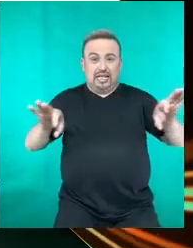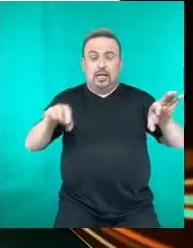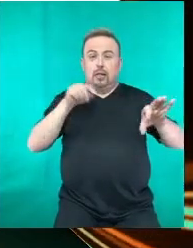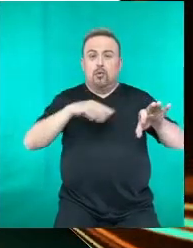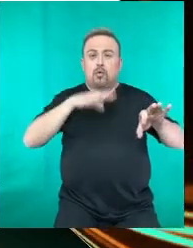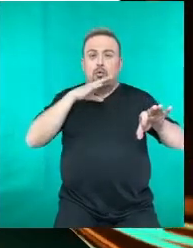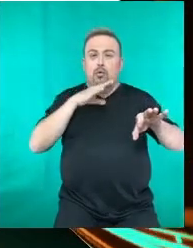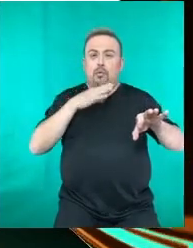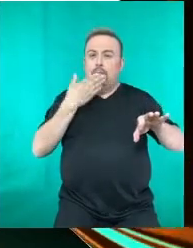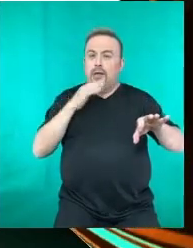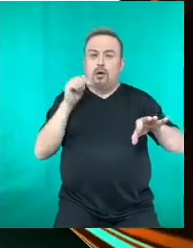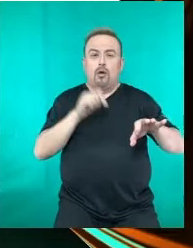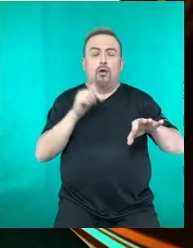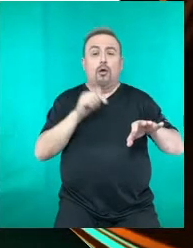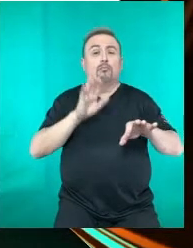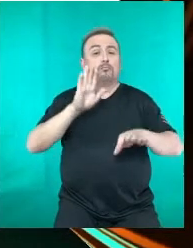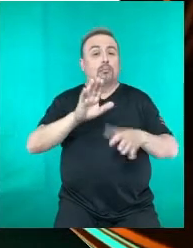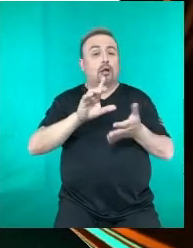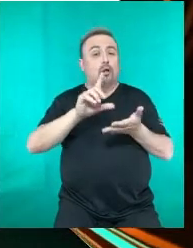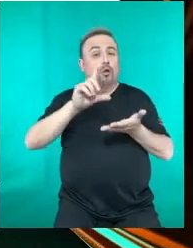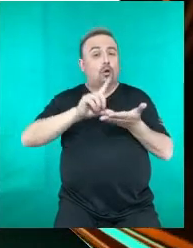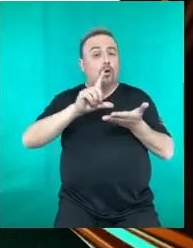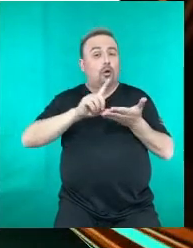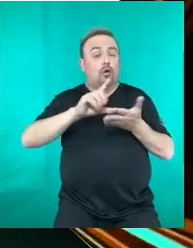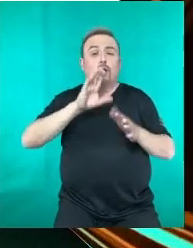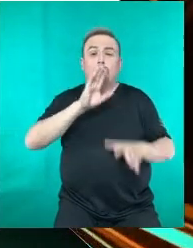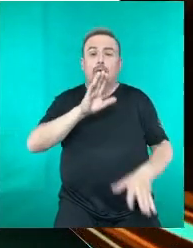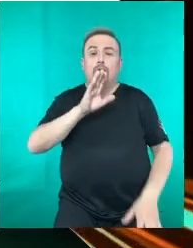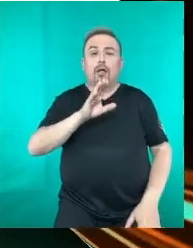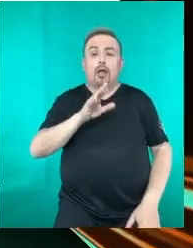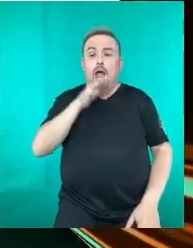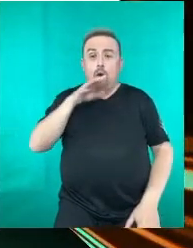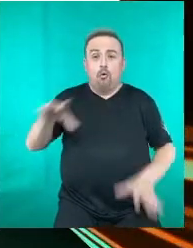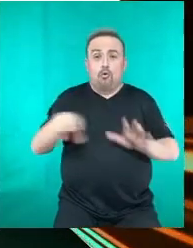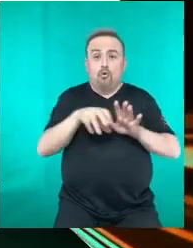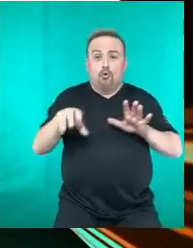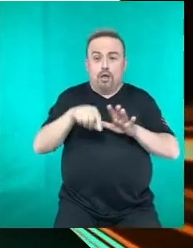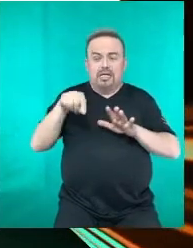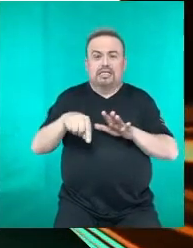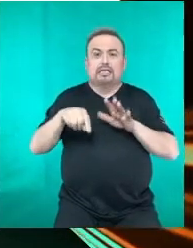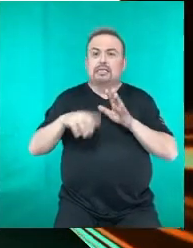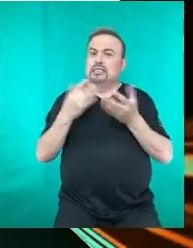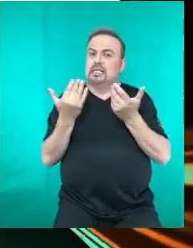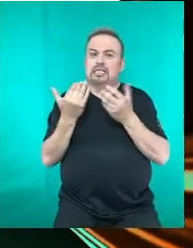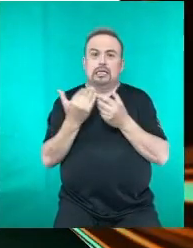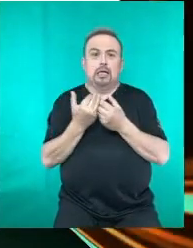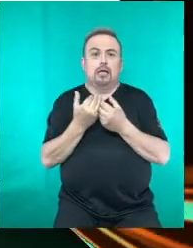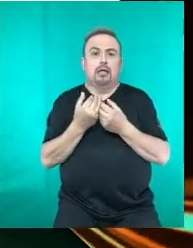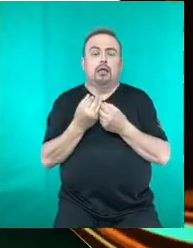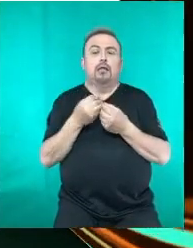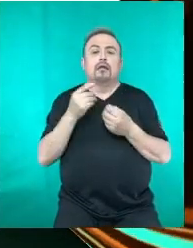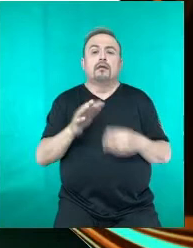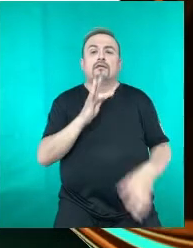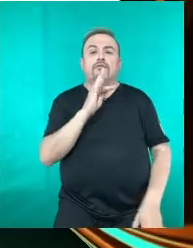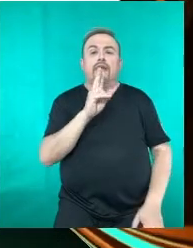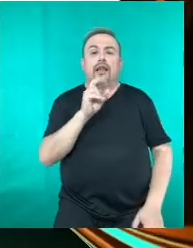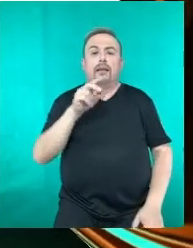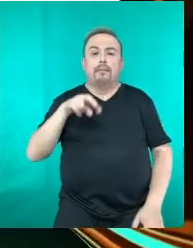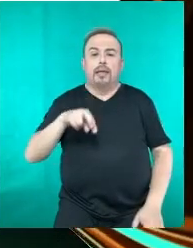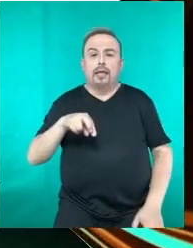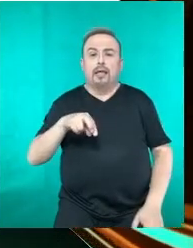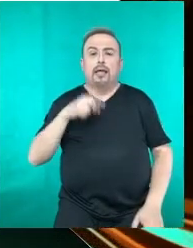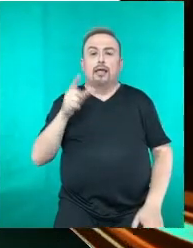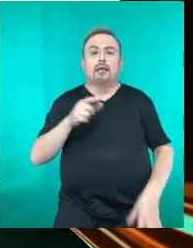todo en la zona ya de la captación del agua de mar. Mucho FRP para lo que es